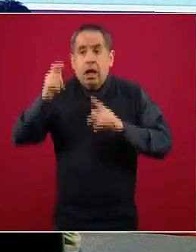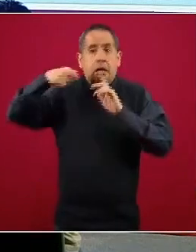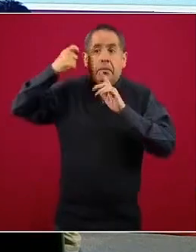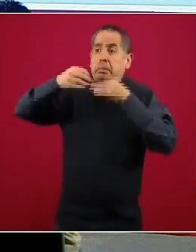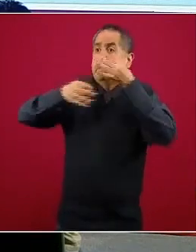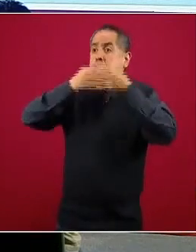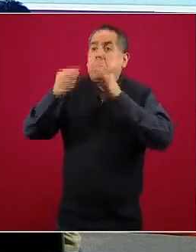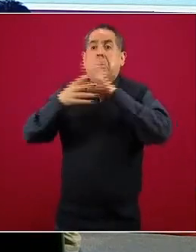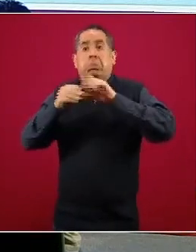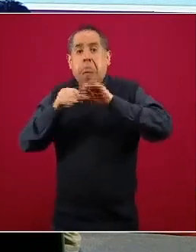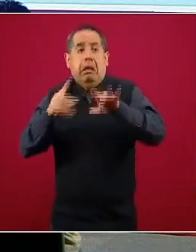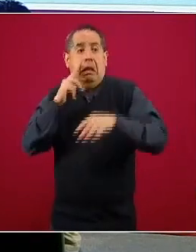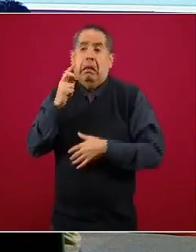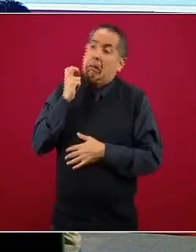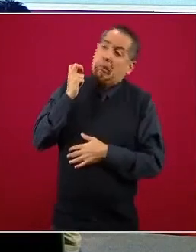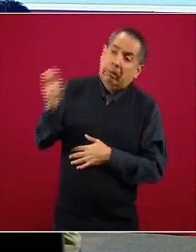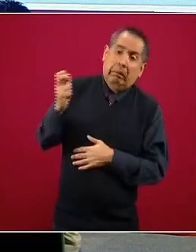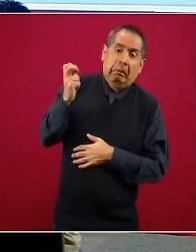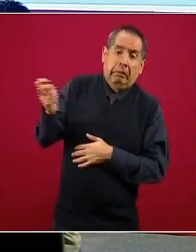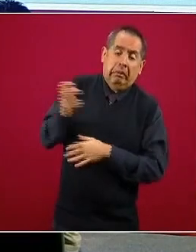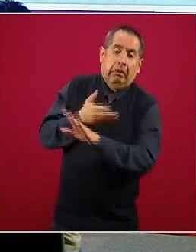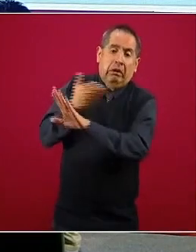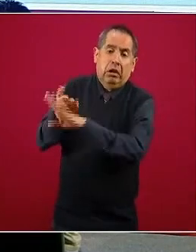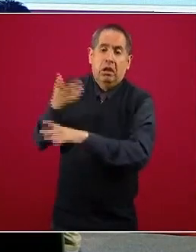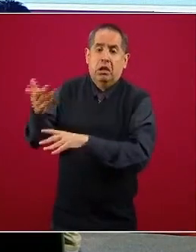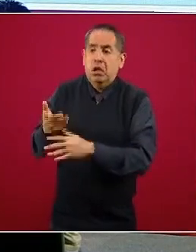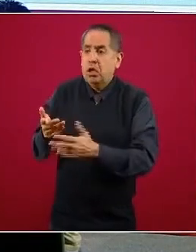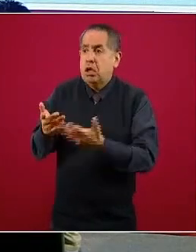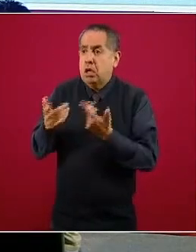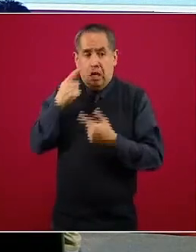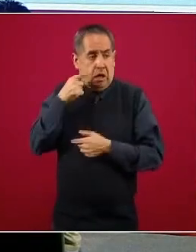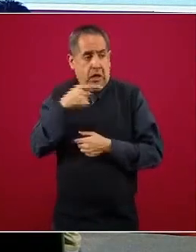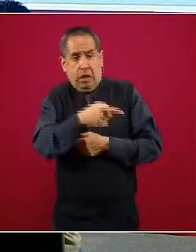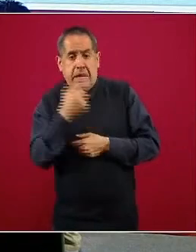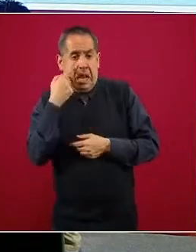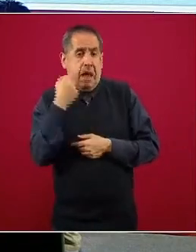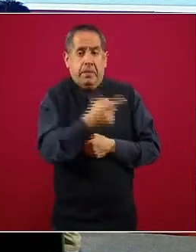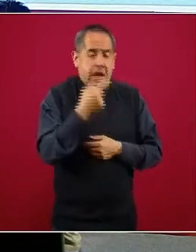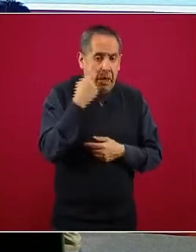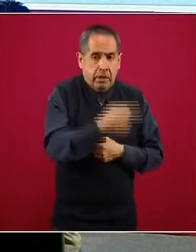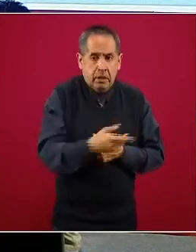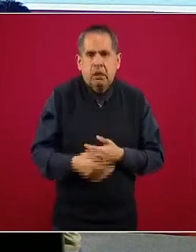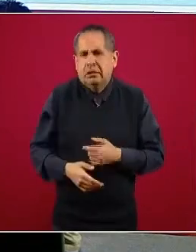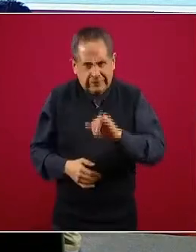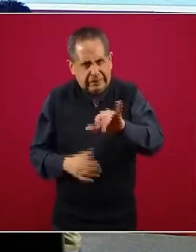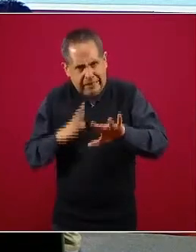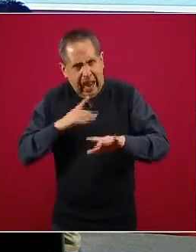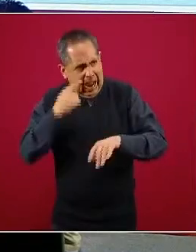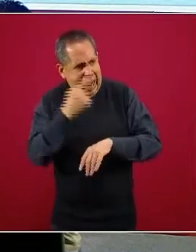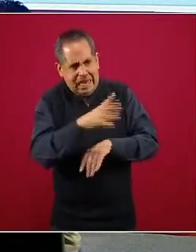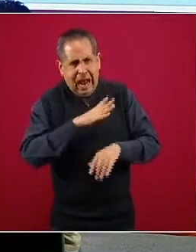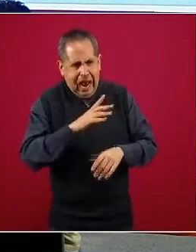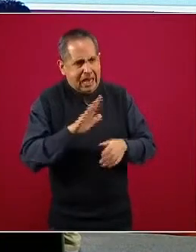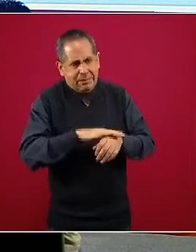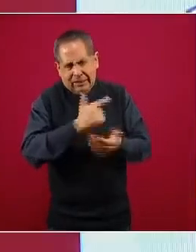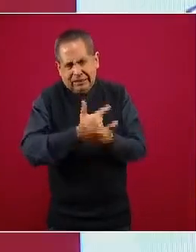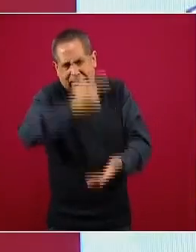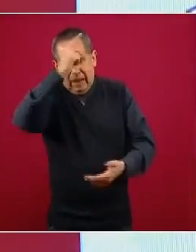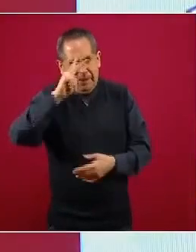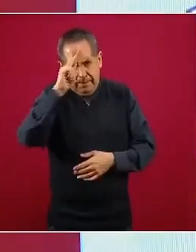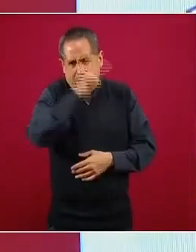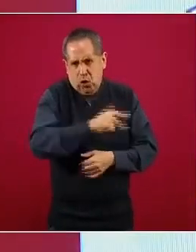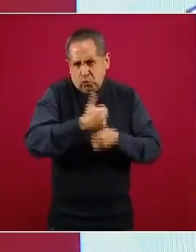reportajes y notas que dicen, no, que no hay escenas dramáticas. Por supuesto que las hay y por supuesto que